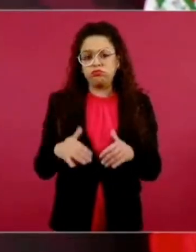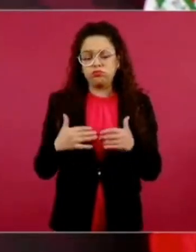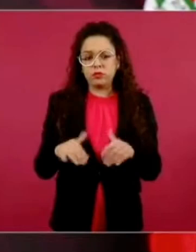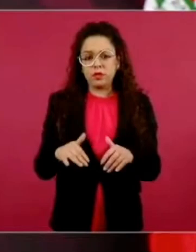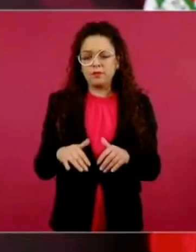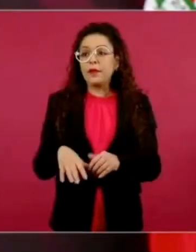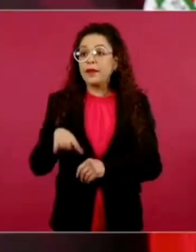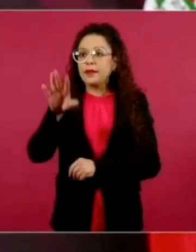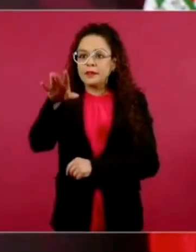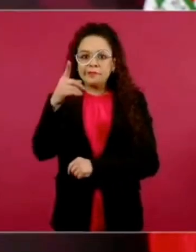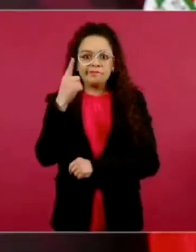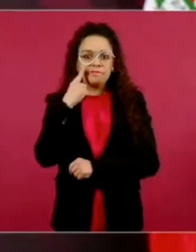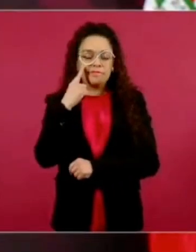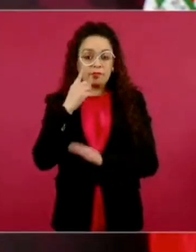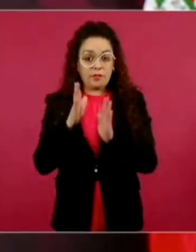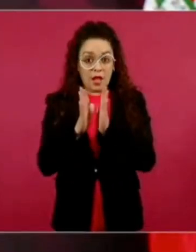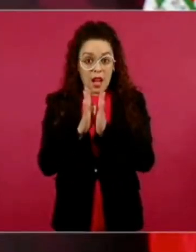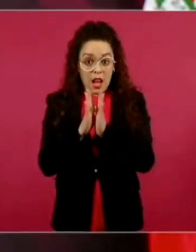hay